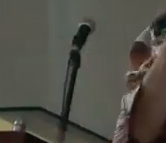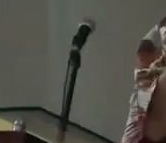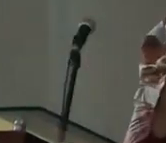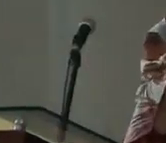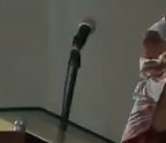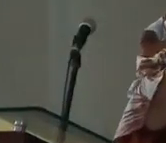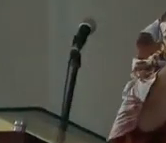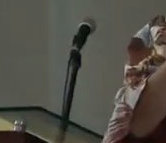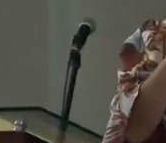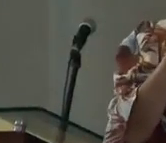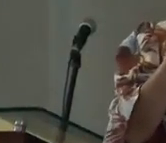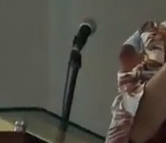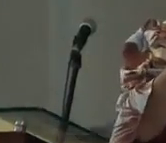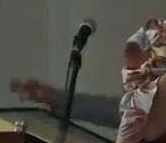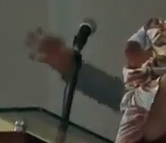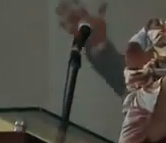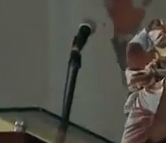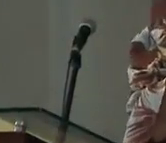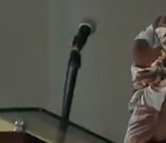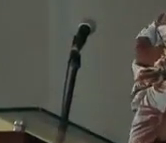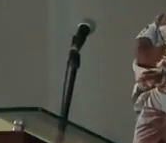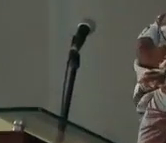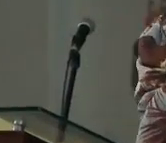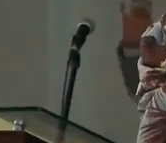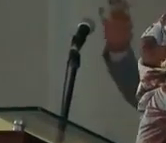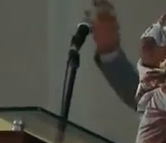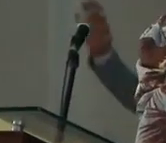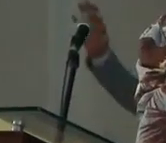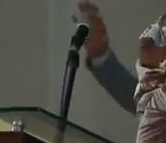Gracias, mis directivos, mano Armando.